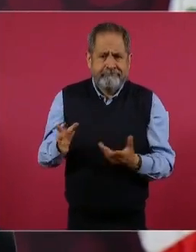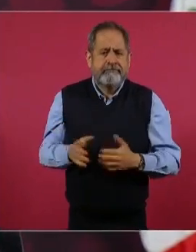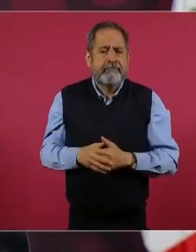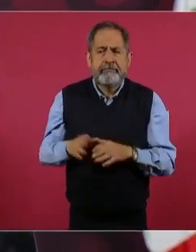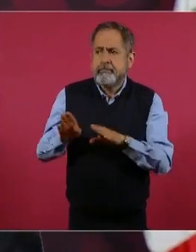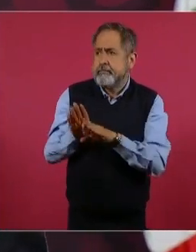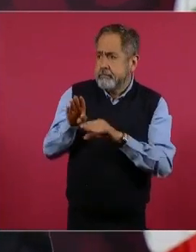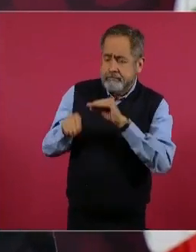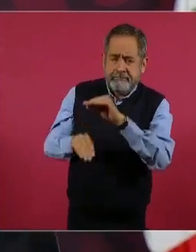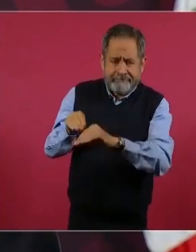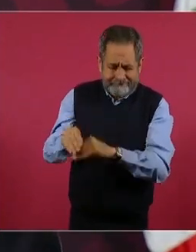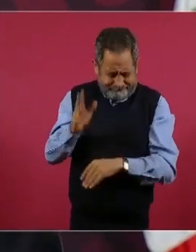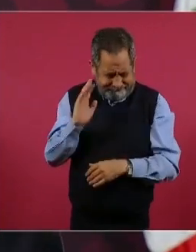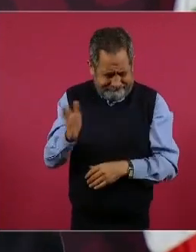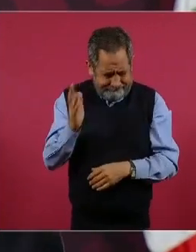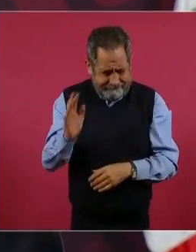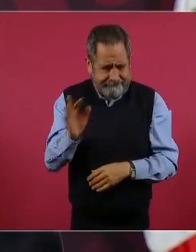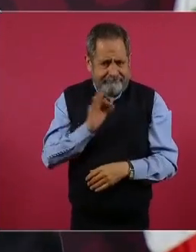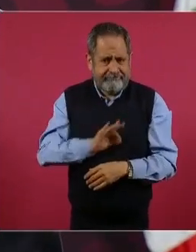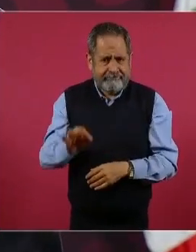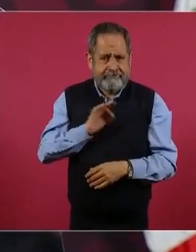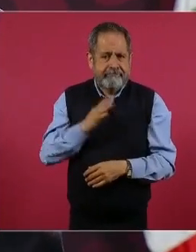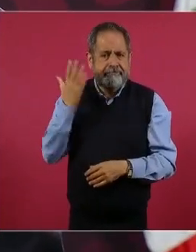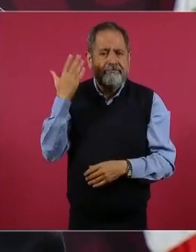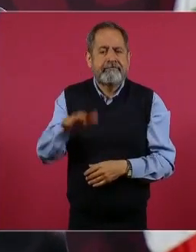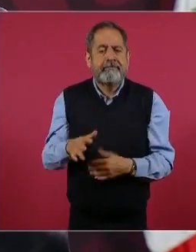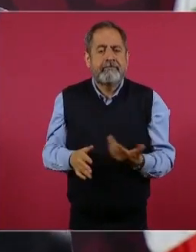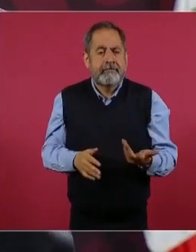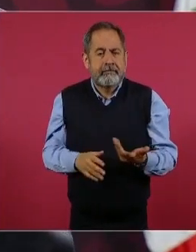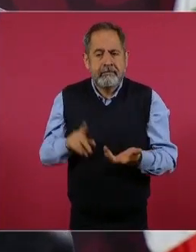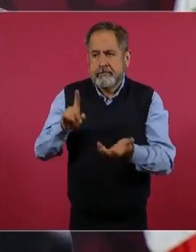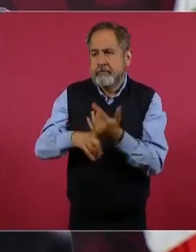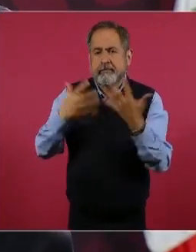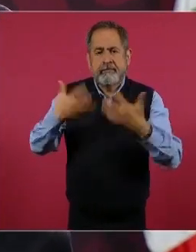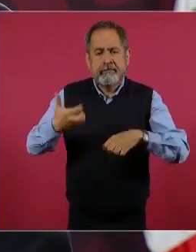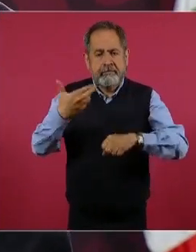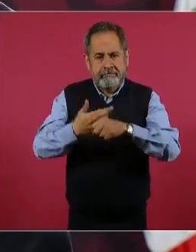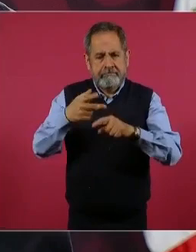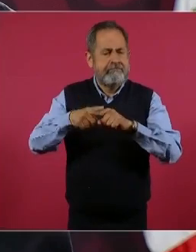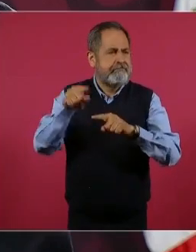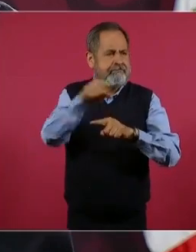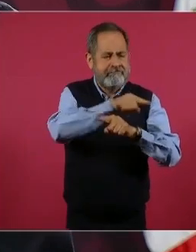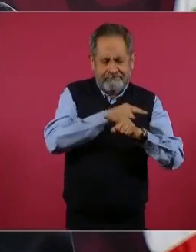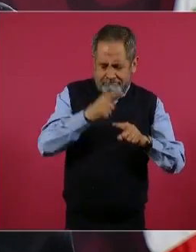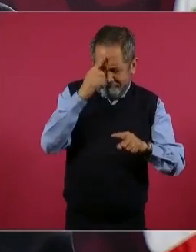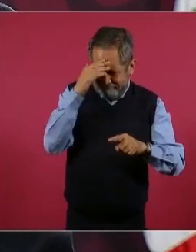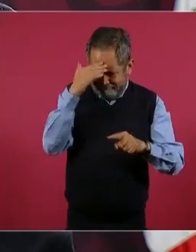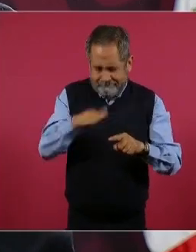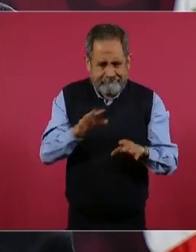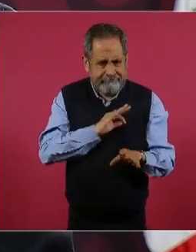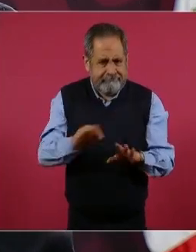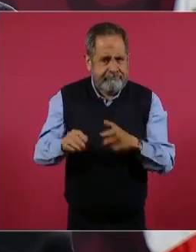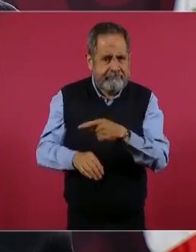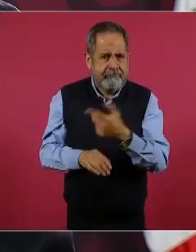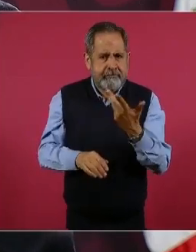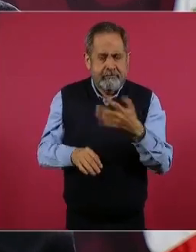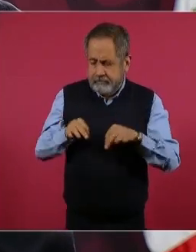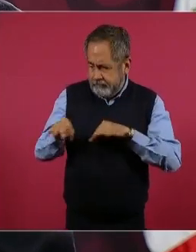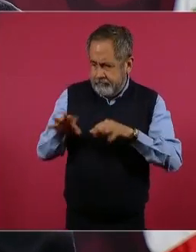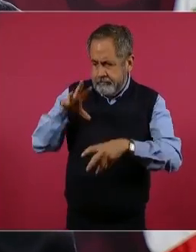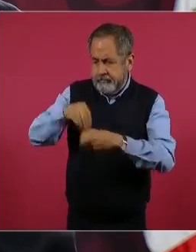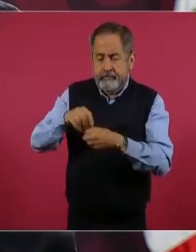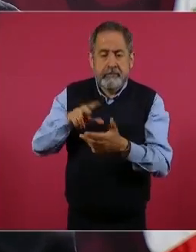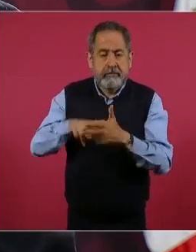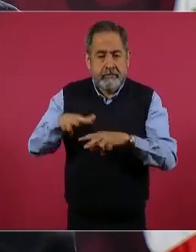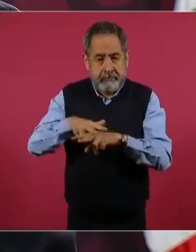el cómo hacerlo, ya hay empresas que trabajaron en el